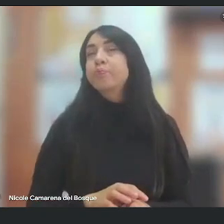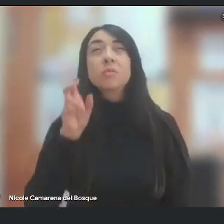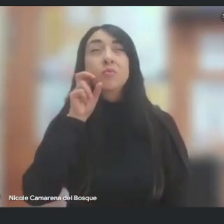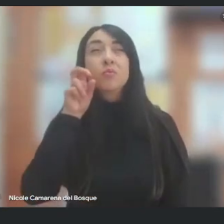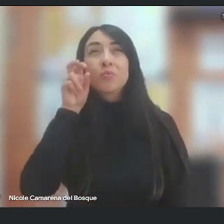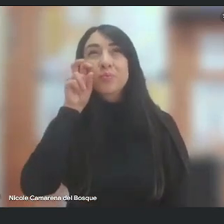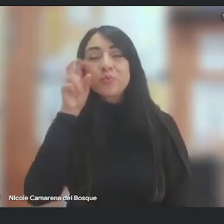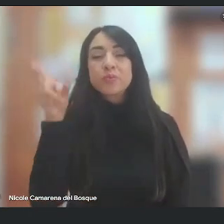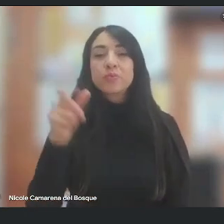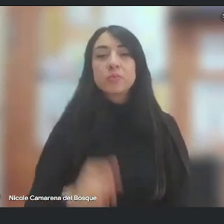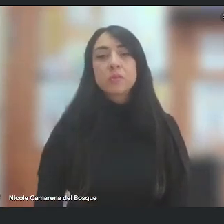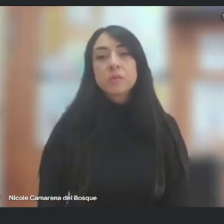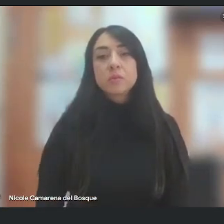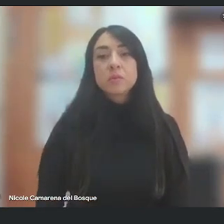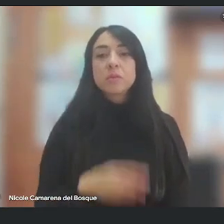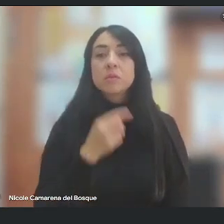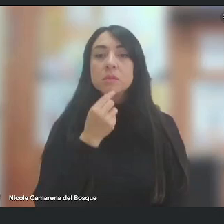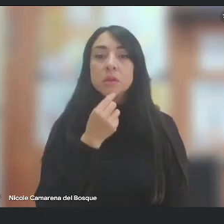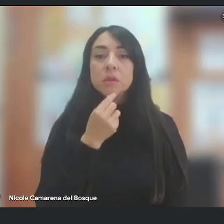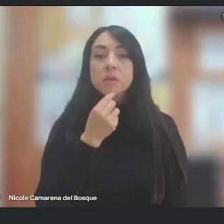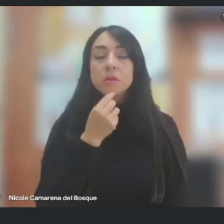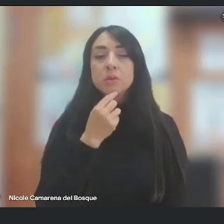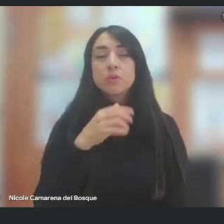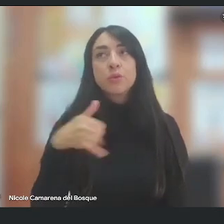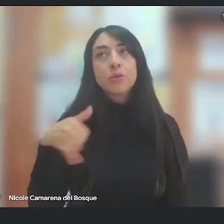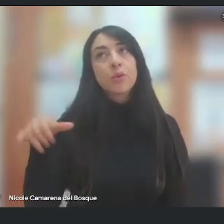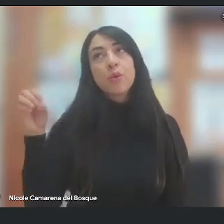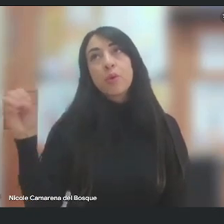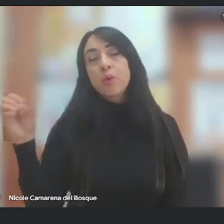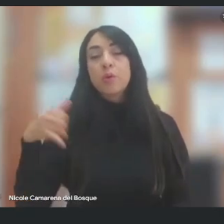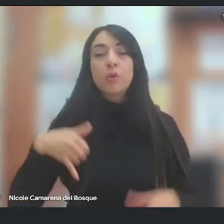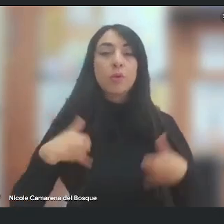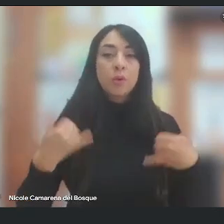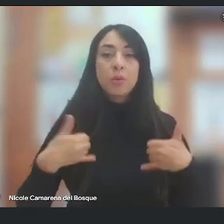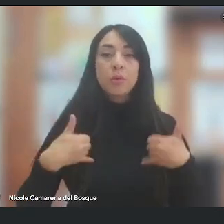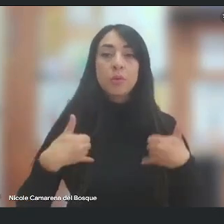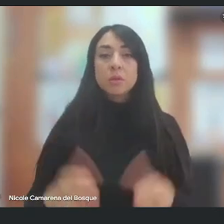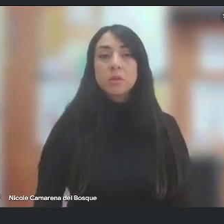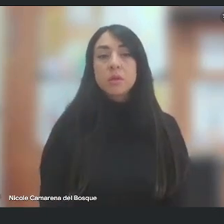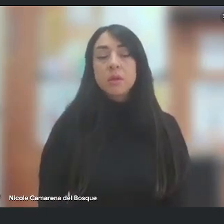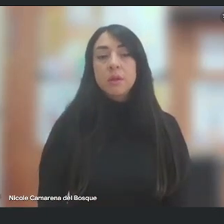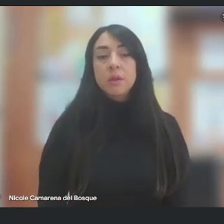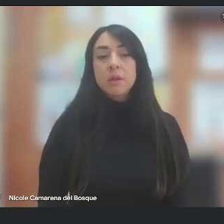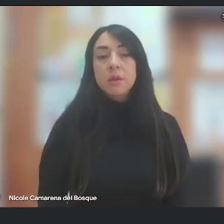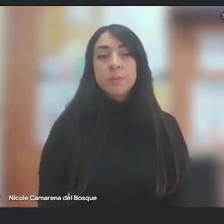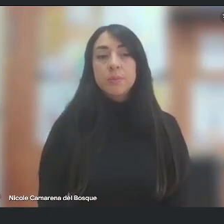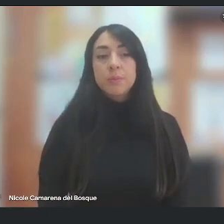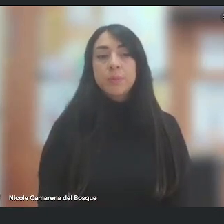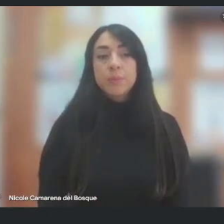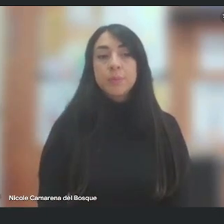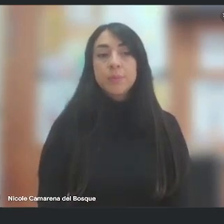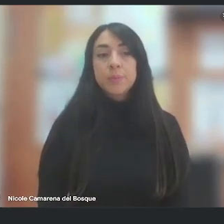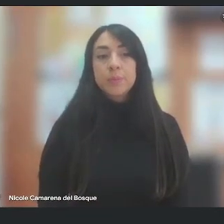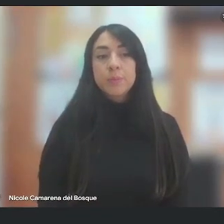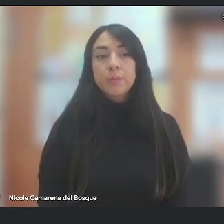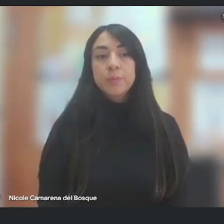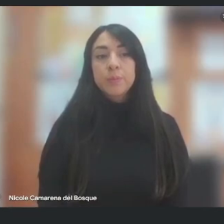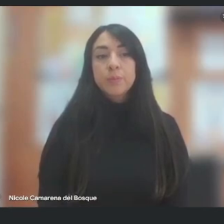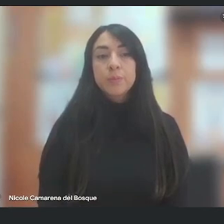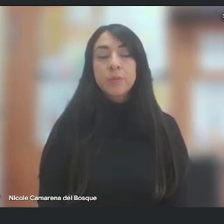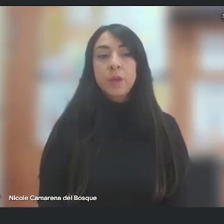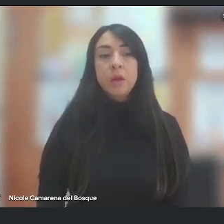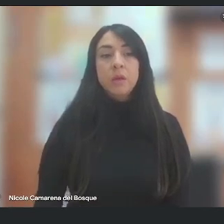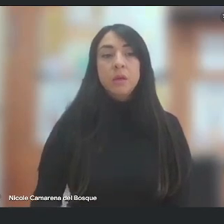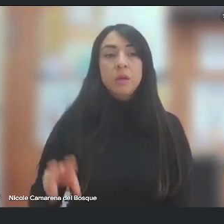No tomar decisiones sobre sus cuerpos sin consentimiento de la persona. Esto es importante porque, como